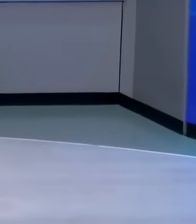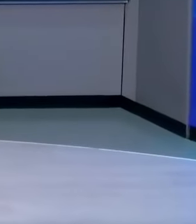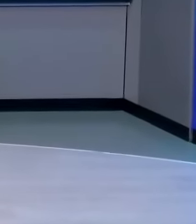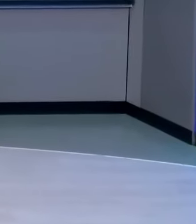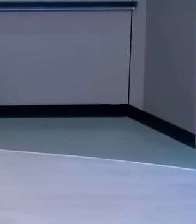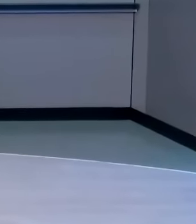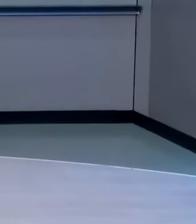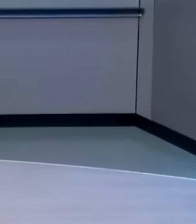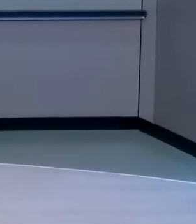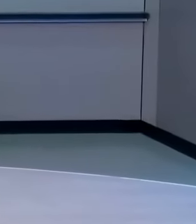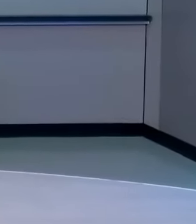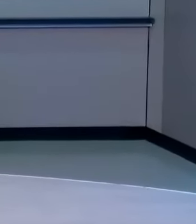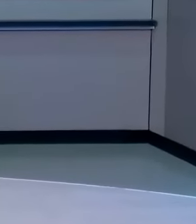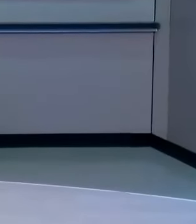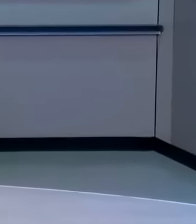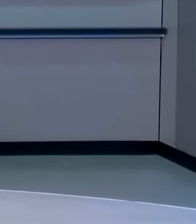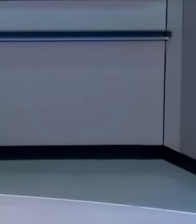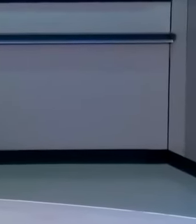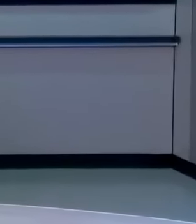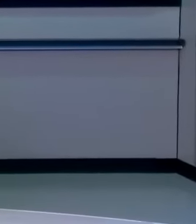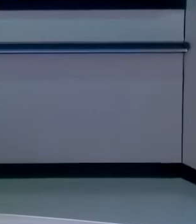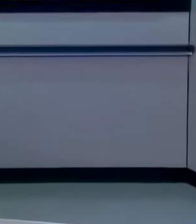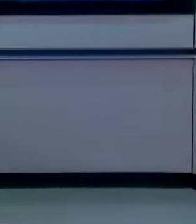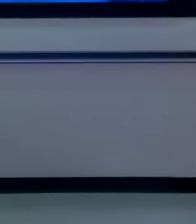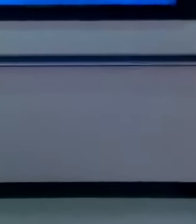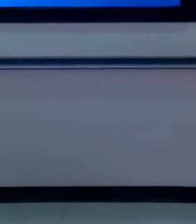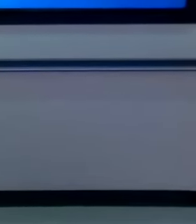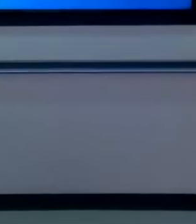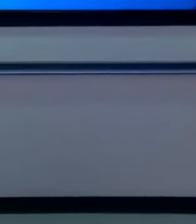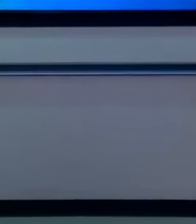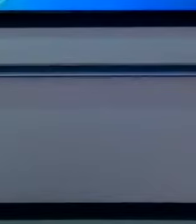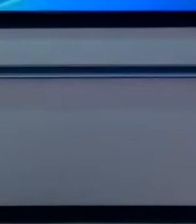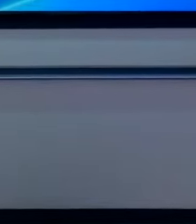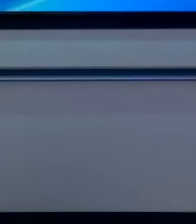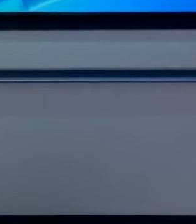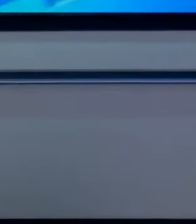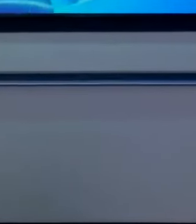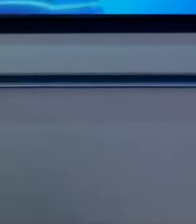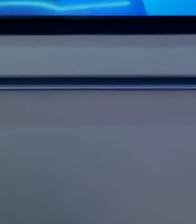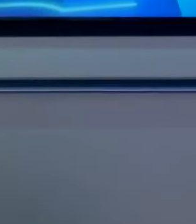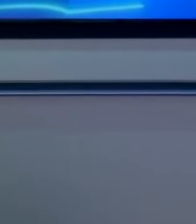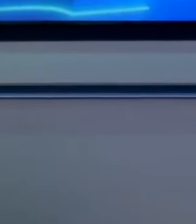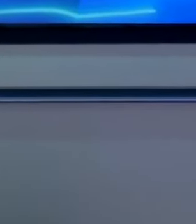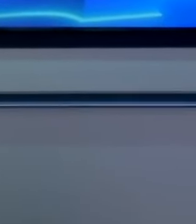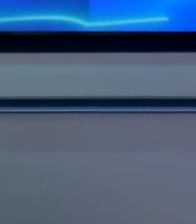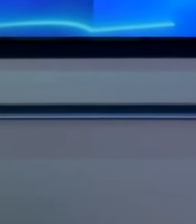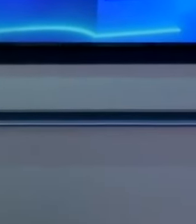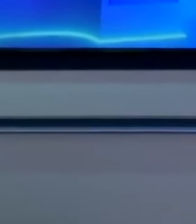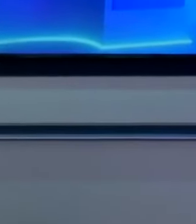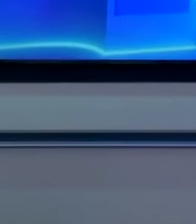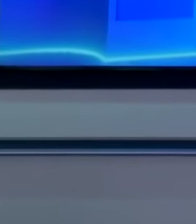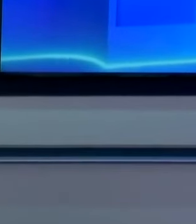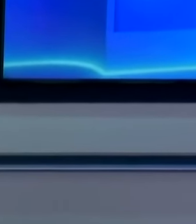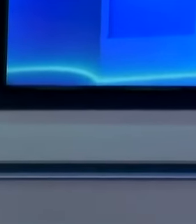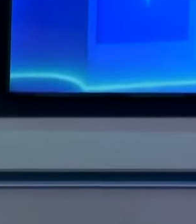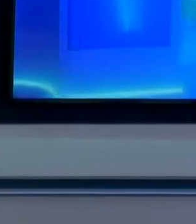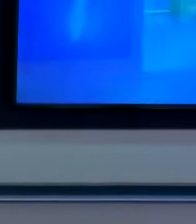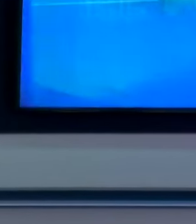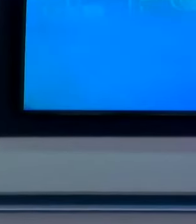Entre más nivel académico, más ignorancia. No sé a quién se refiera, pero en estos momentos vamos a tener